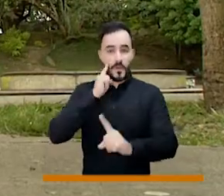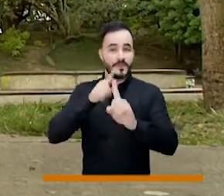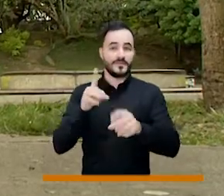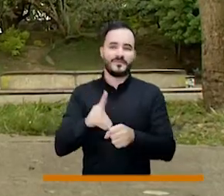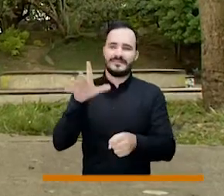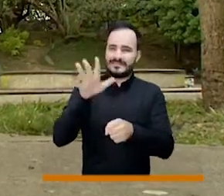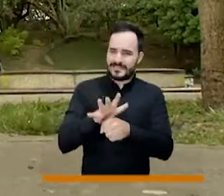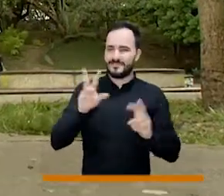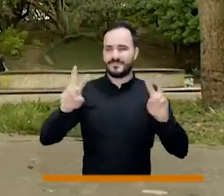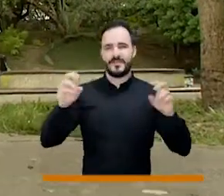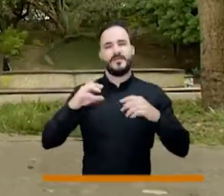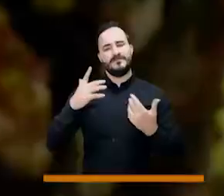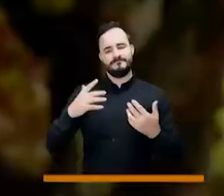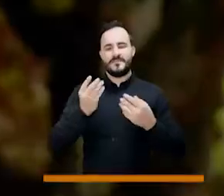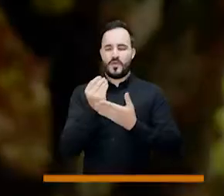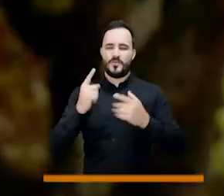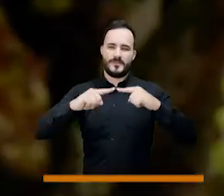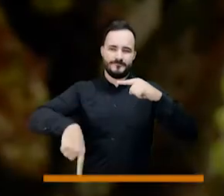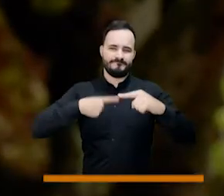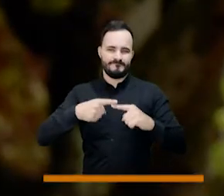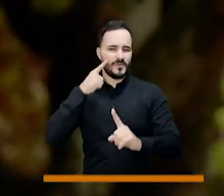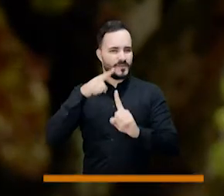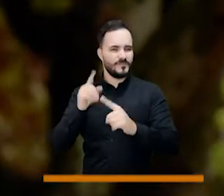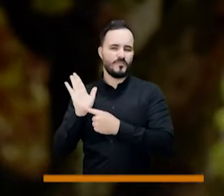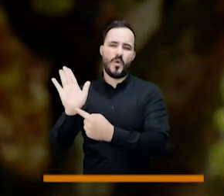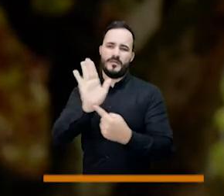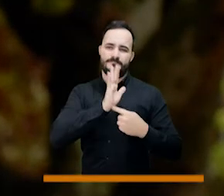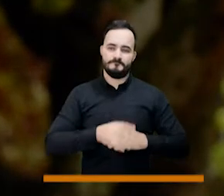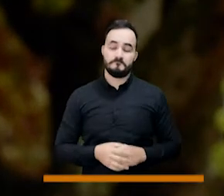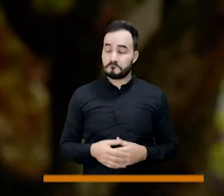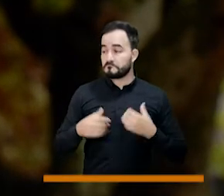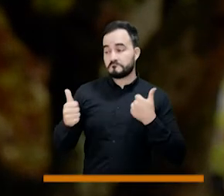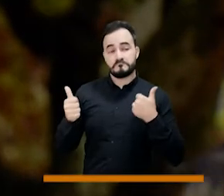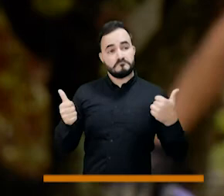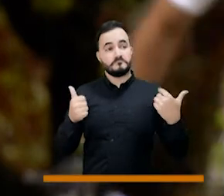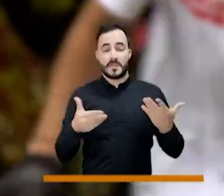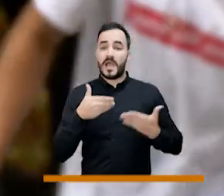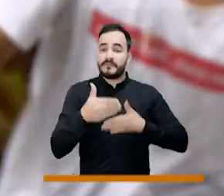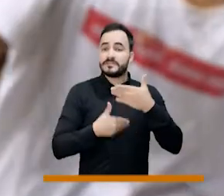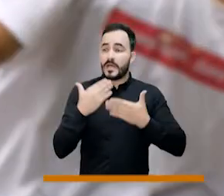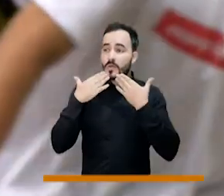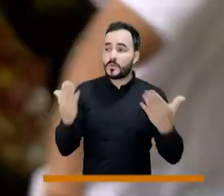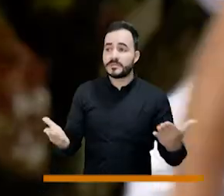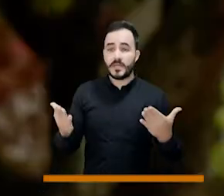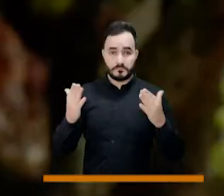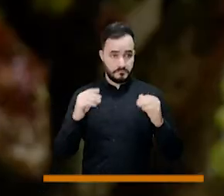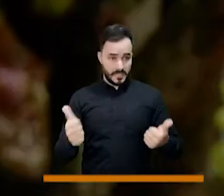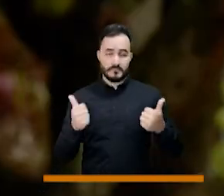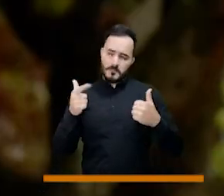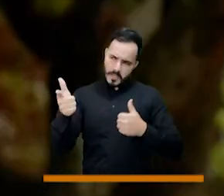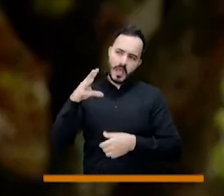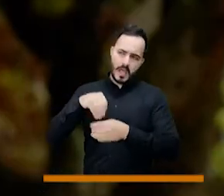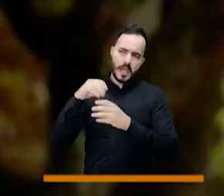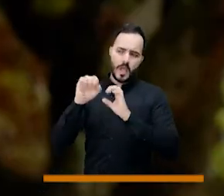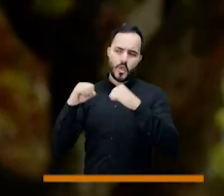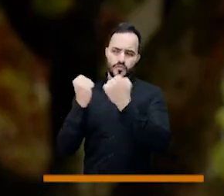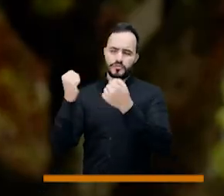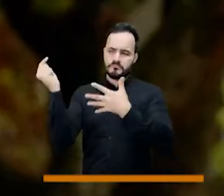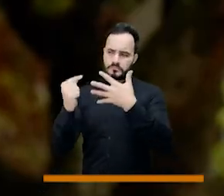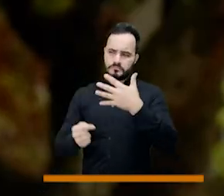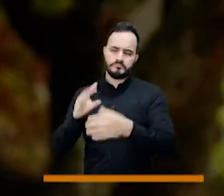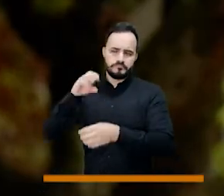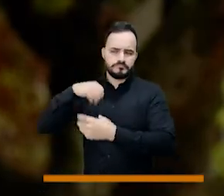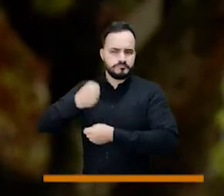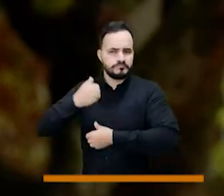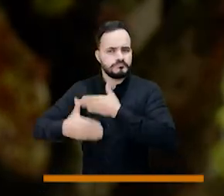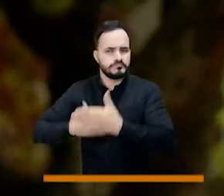distrito de economía circular. ¿Cómo vamos avanzando en ese proceso cultural? Está bien que ya está en la agenda del Consejo, pero como